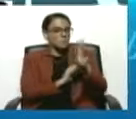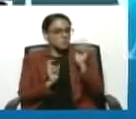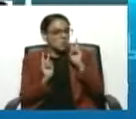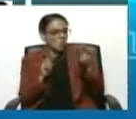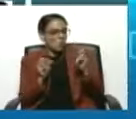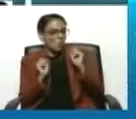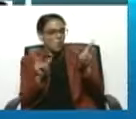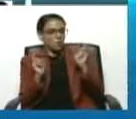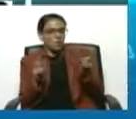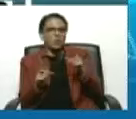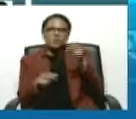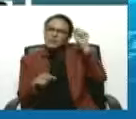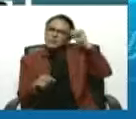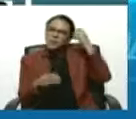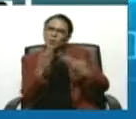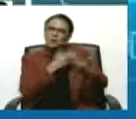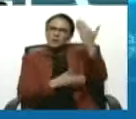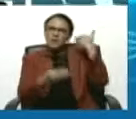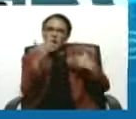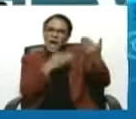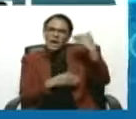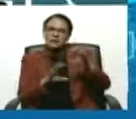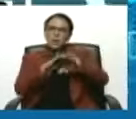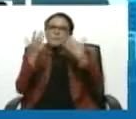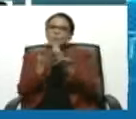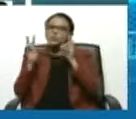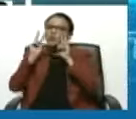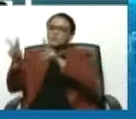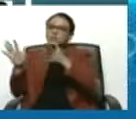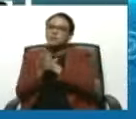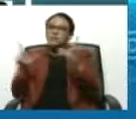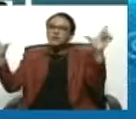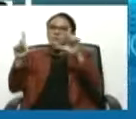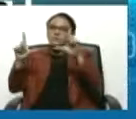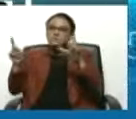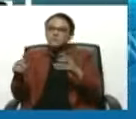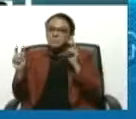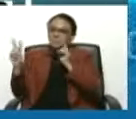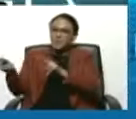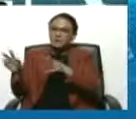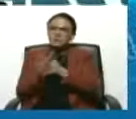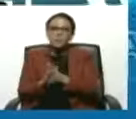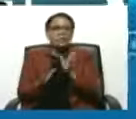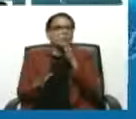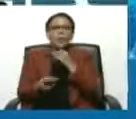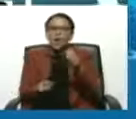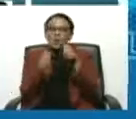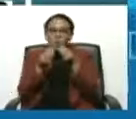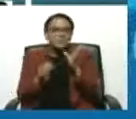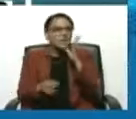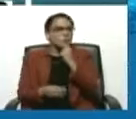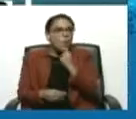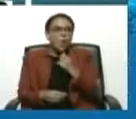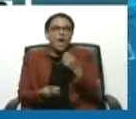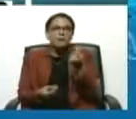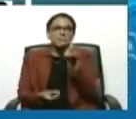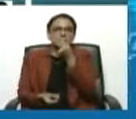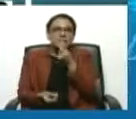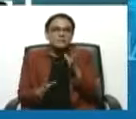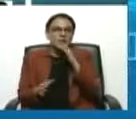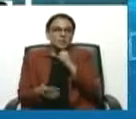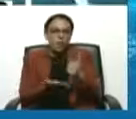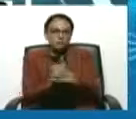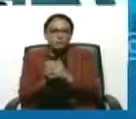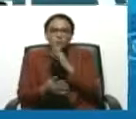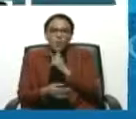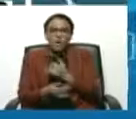las fotos de Venezuela con los anaqueles vacíos? Eso se acabó para siempre. Con producción nacional hemos construido